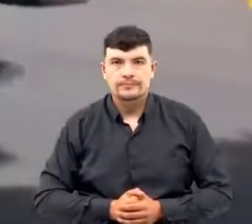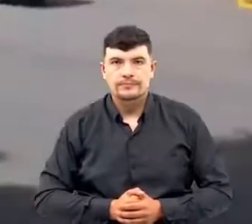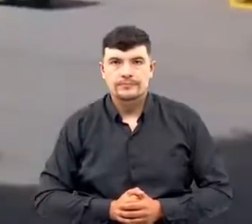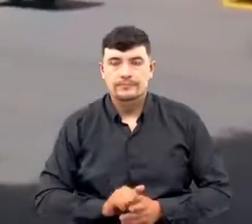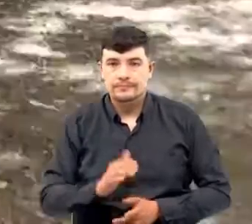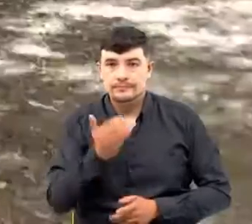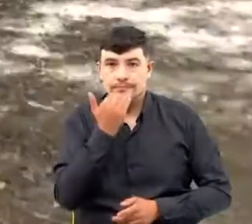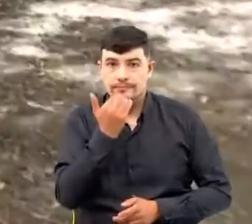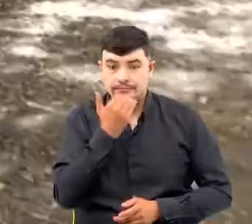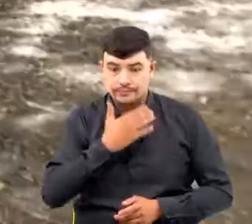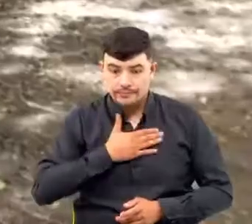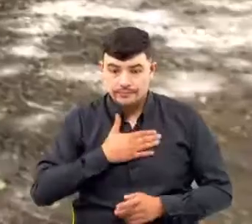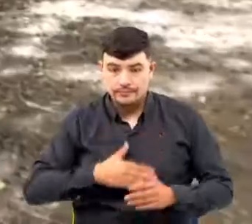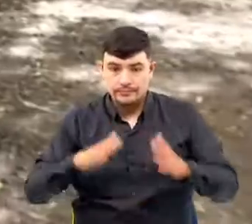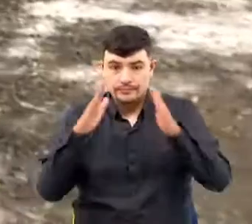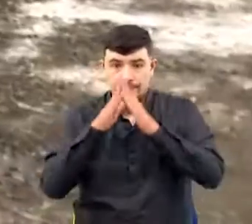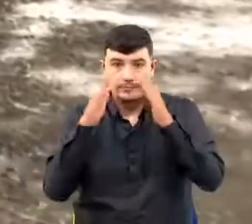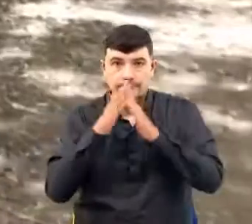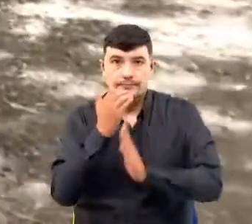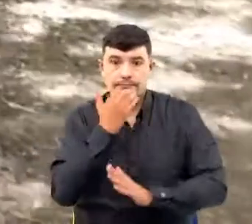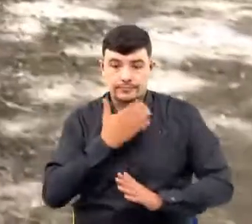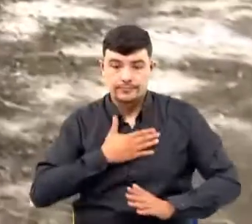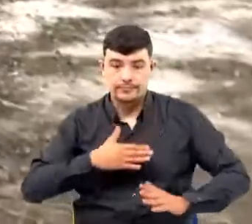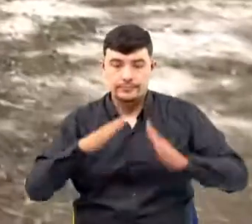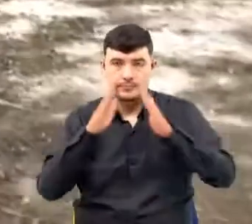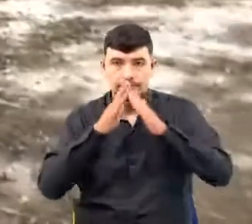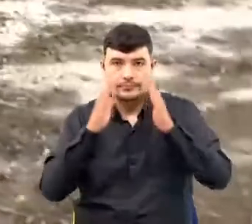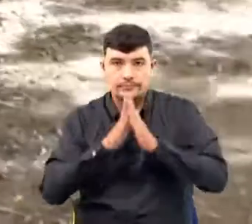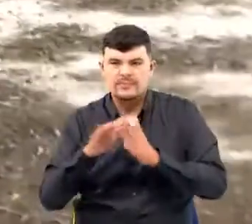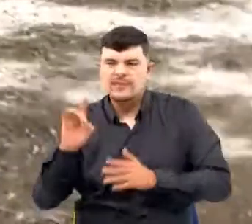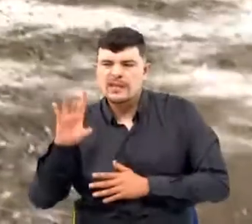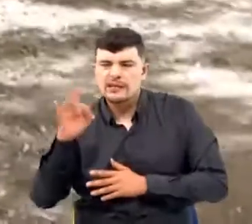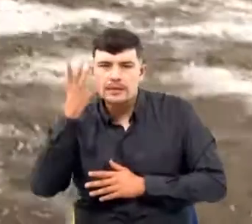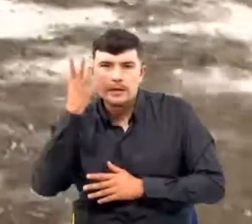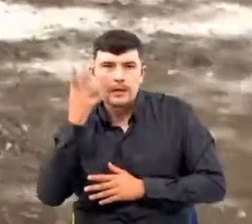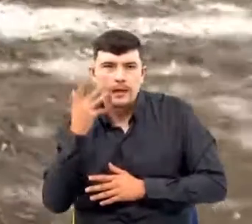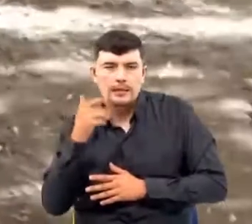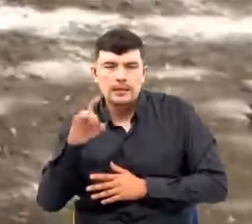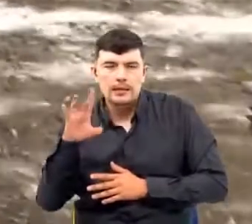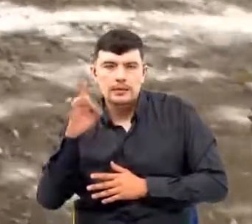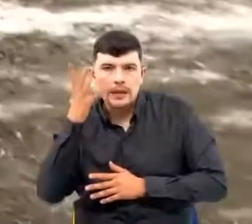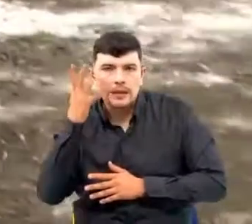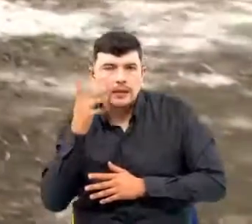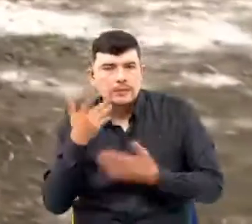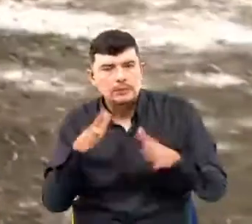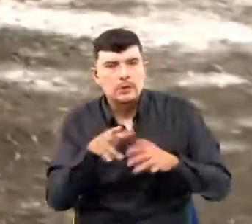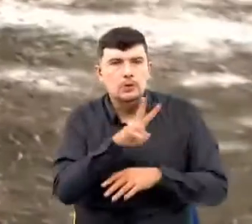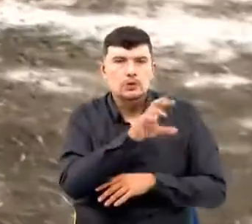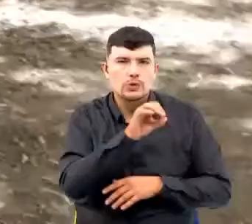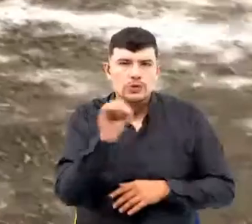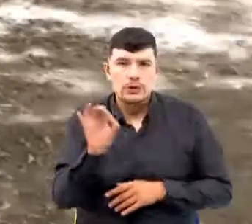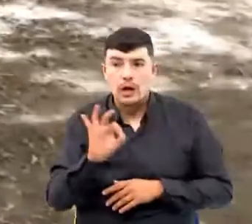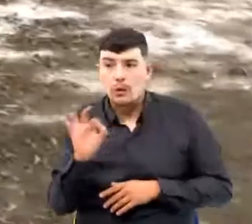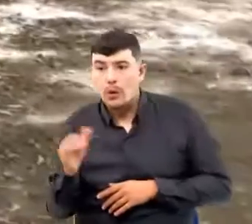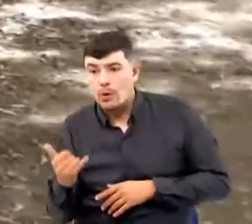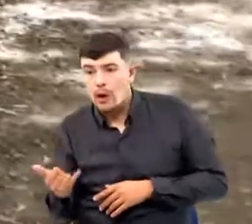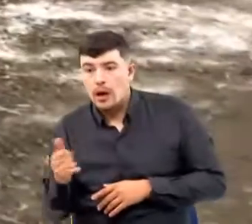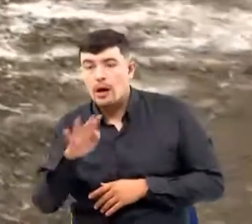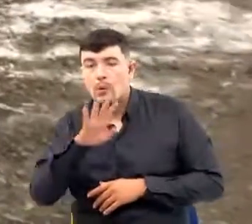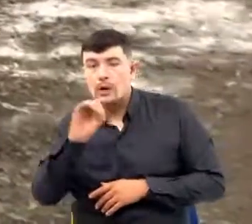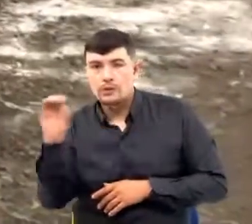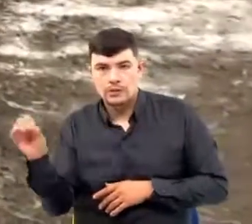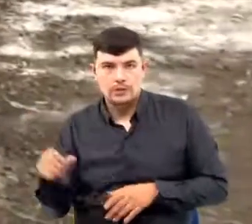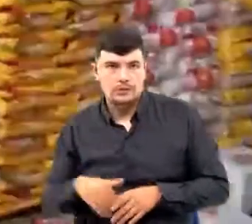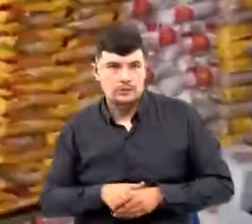en mi casa, si hacía mercado para 15 días, me gastaba 200. Ahora son 400 y todavía se ve